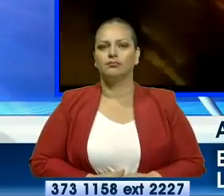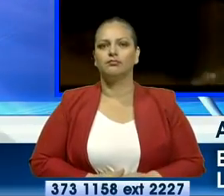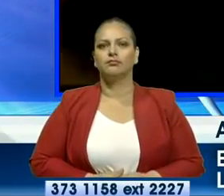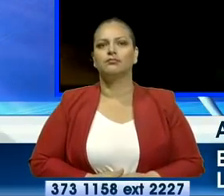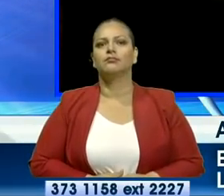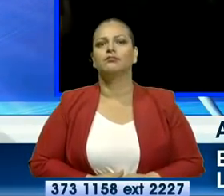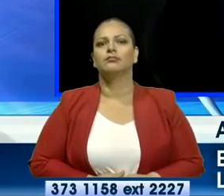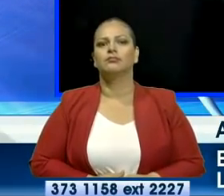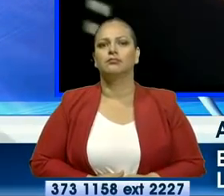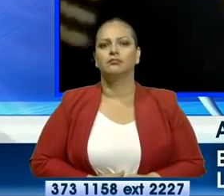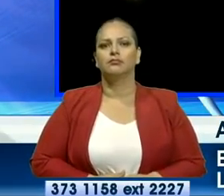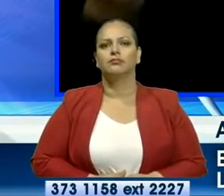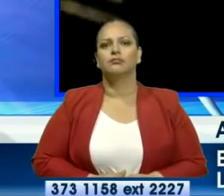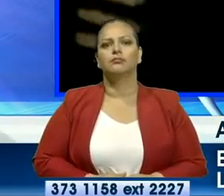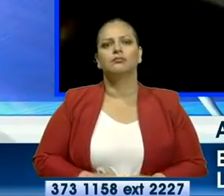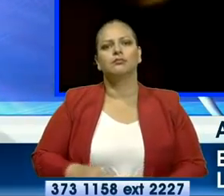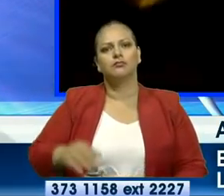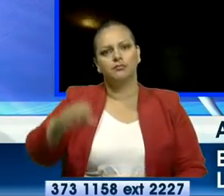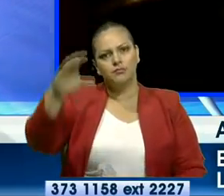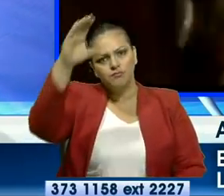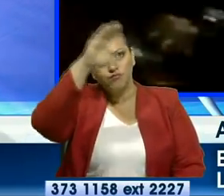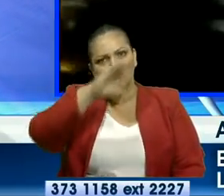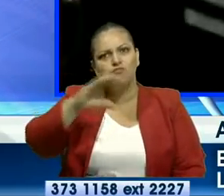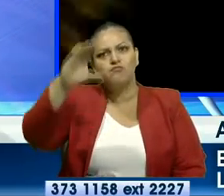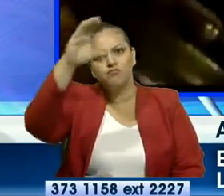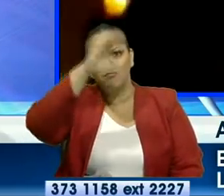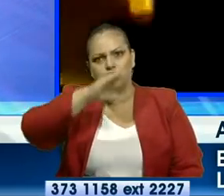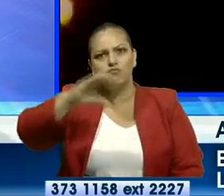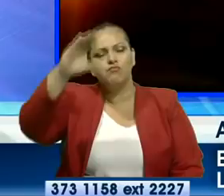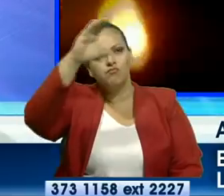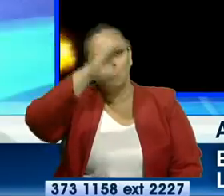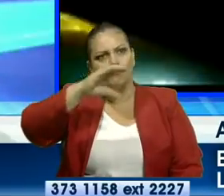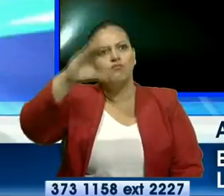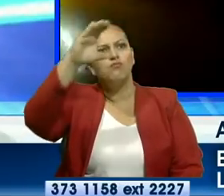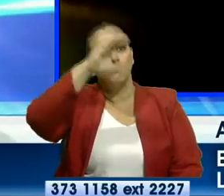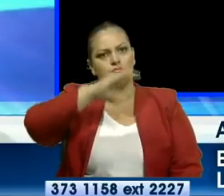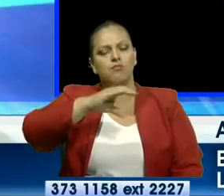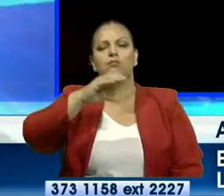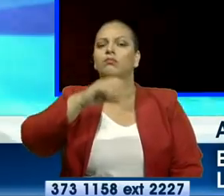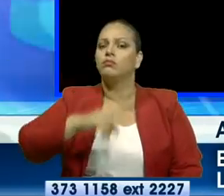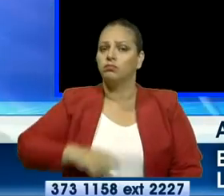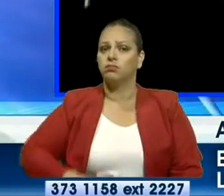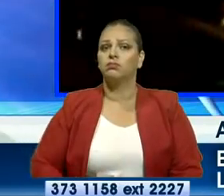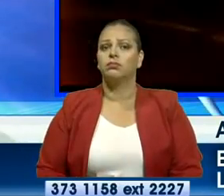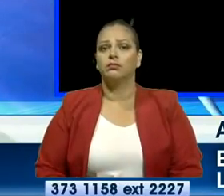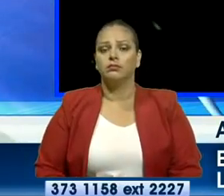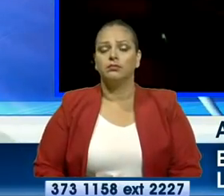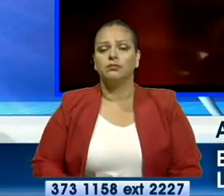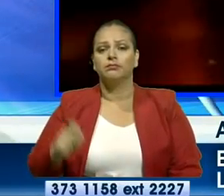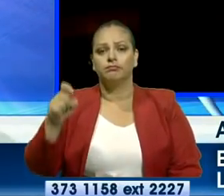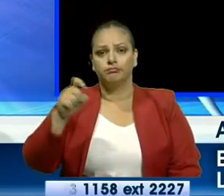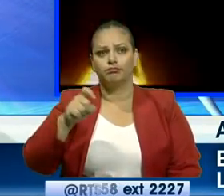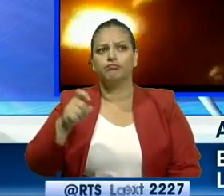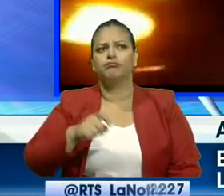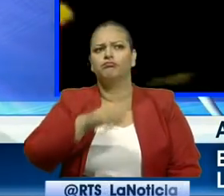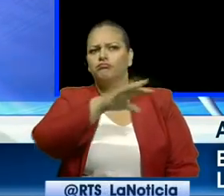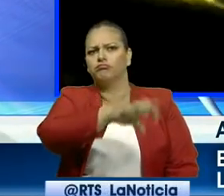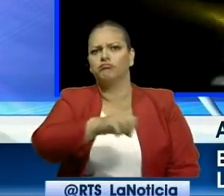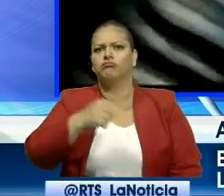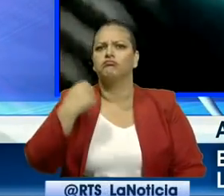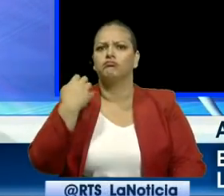que yo creo que del dicho al hecho falta ya muy poco. Sí. Si ya lo tienen identificado, pronto también se lo podrá